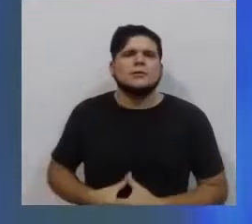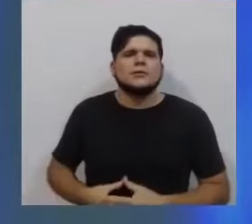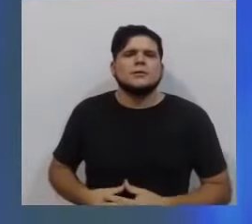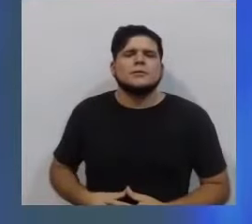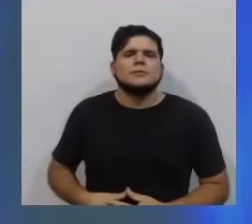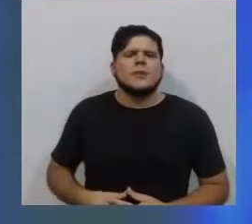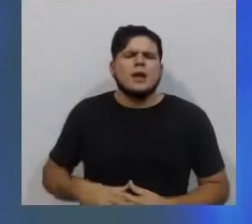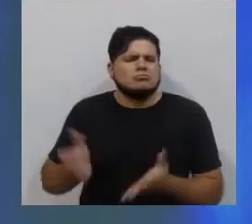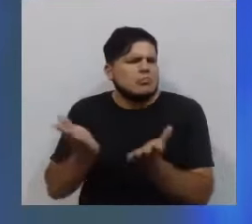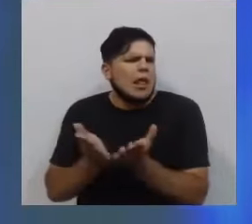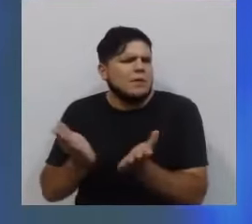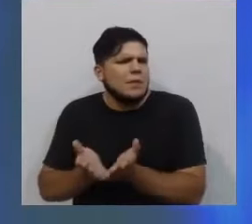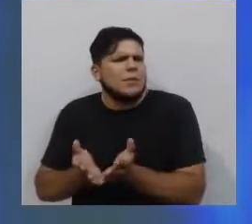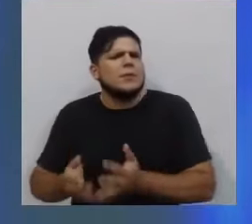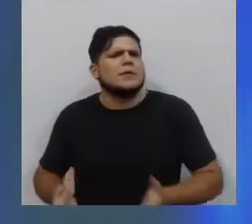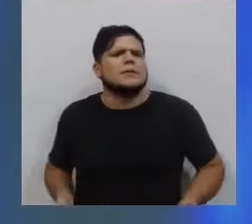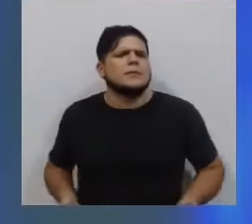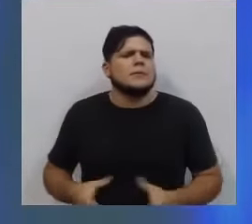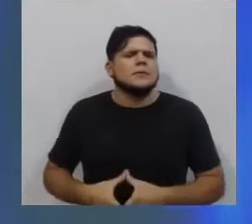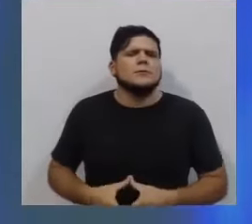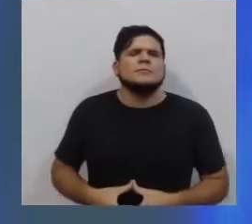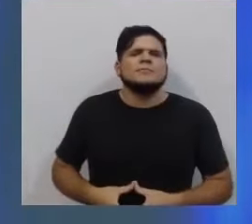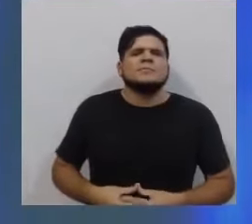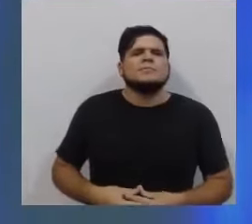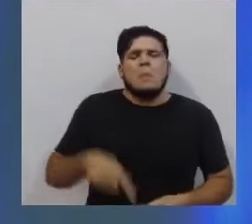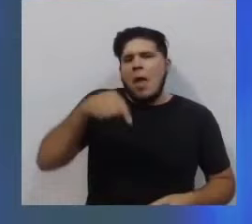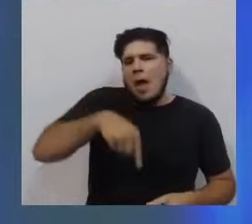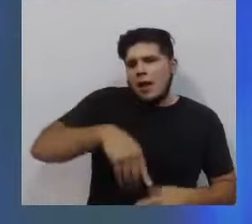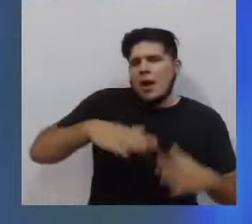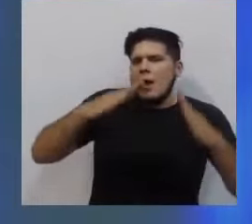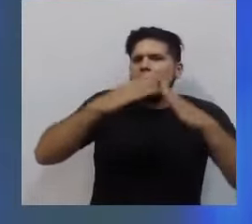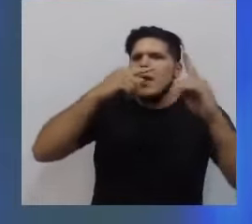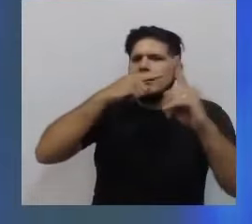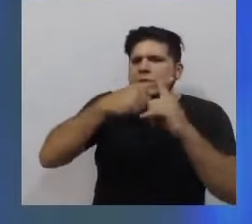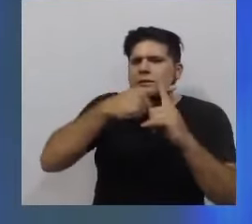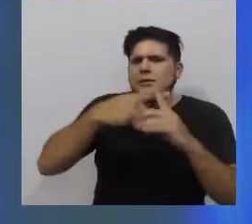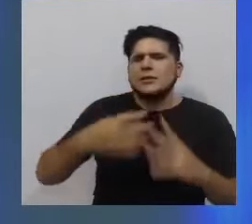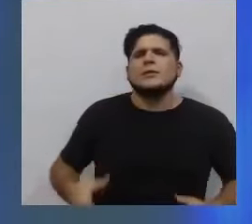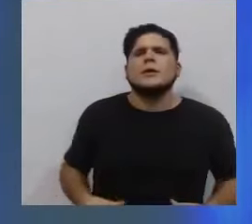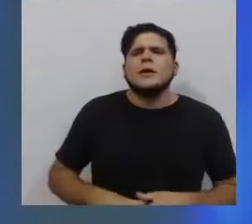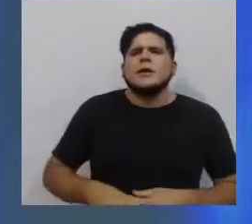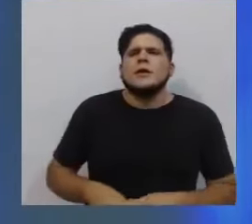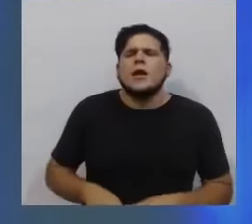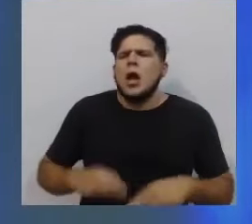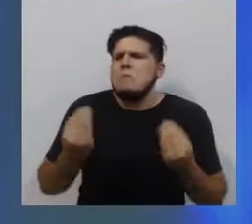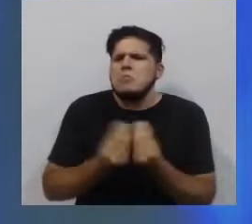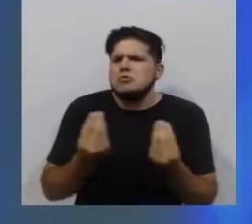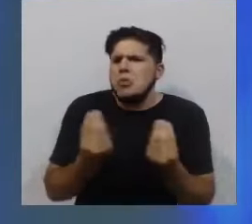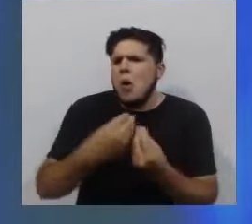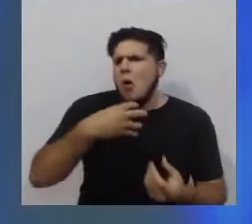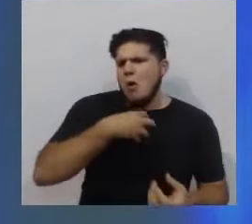que se da en el ministerio hágalo a mí me bendice escucharlos a los